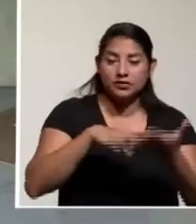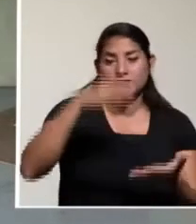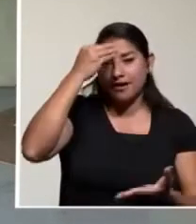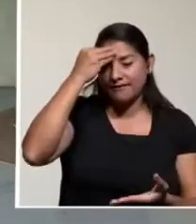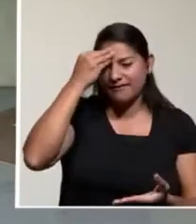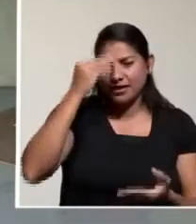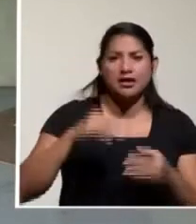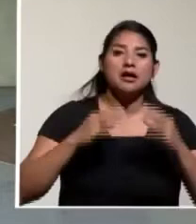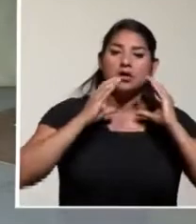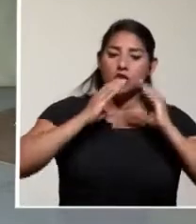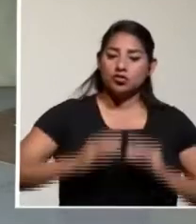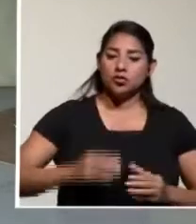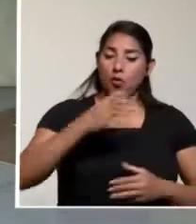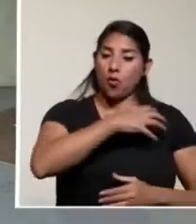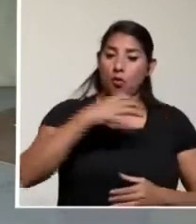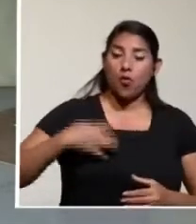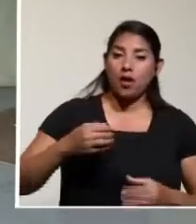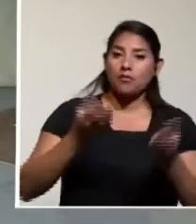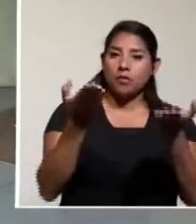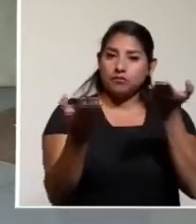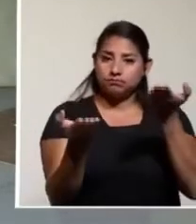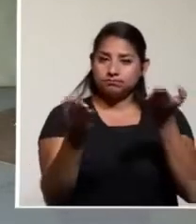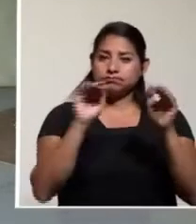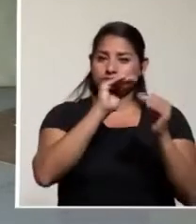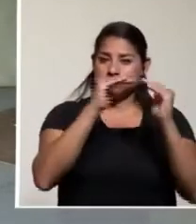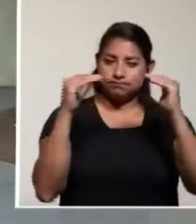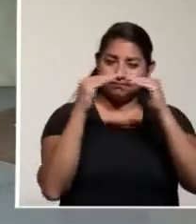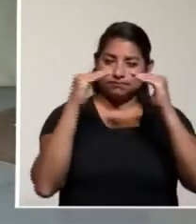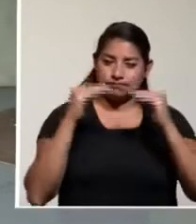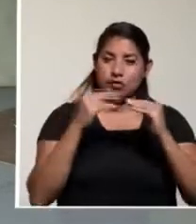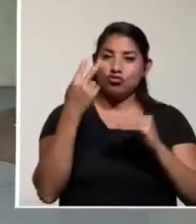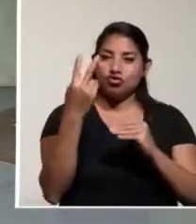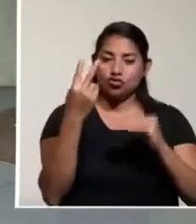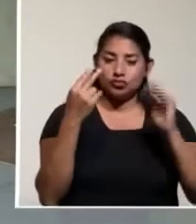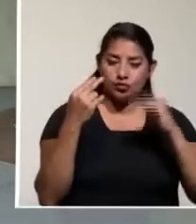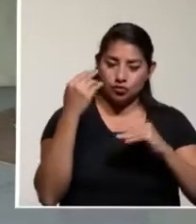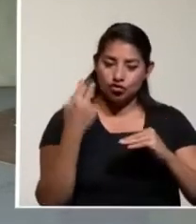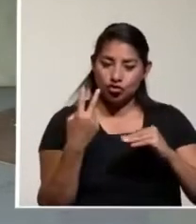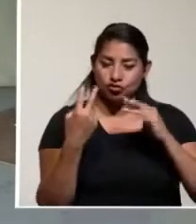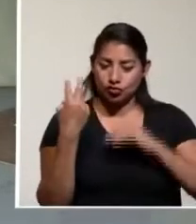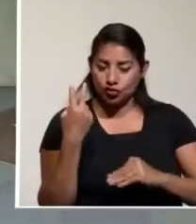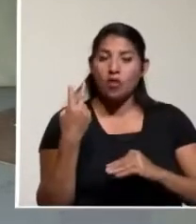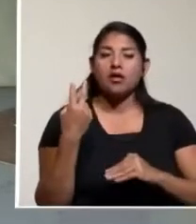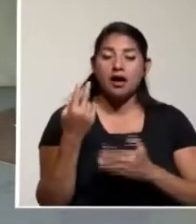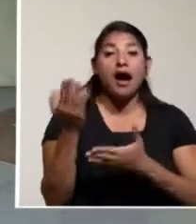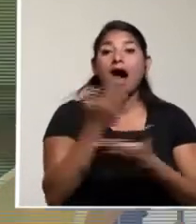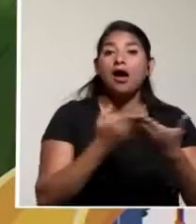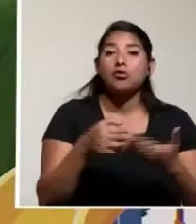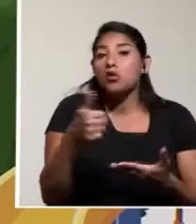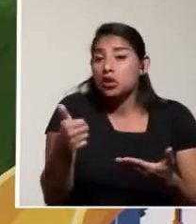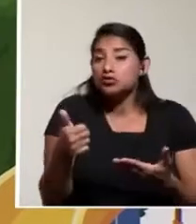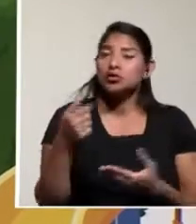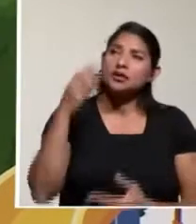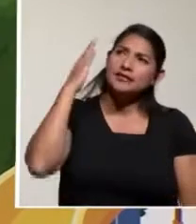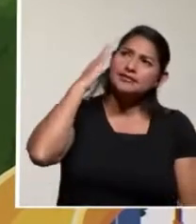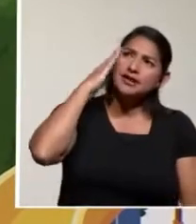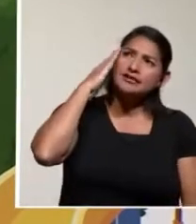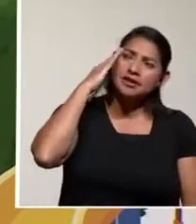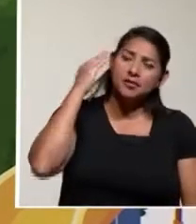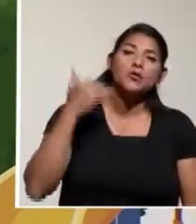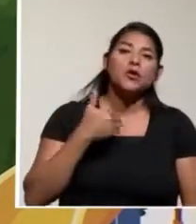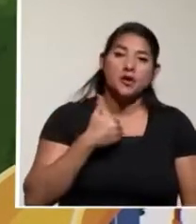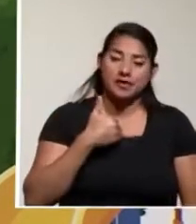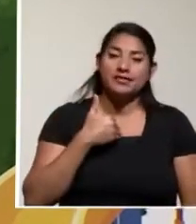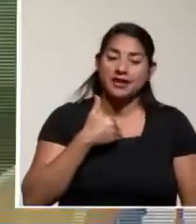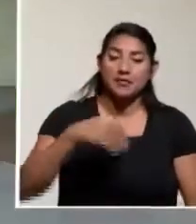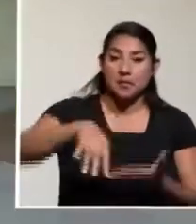del cuerpo que tenemos simétricos, ¿verdad? Uh-huh. Y había otras que no mencionaba la canción, pero que también habíamos podido utilizar, claro que sí. Ya no